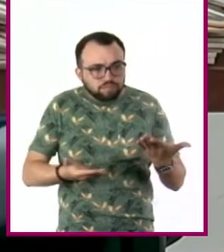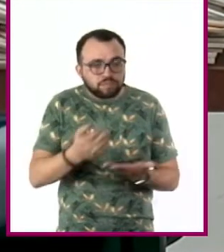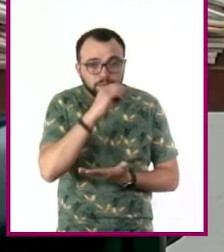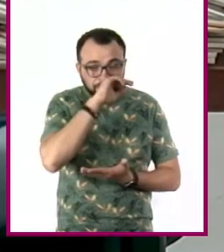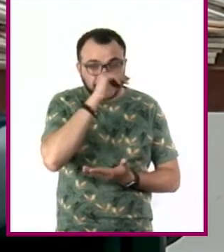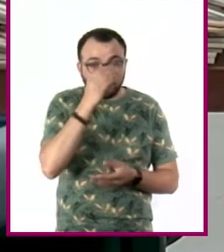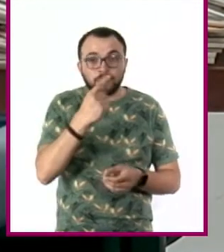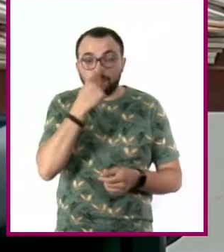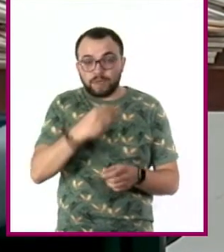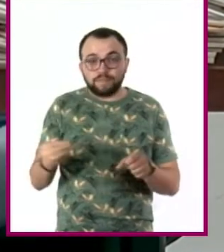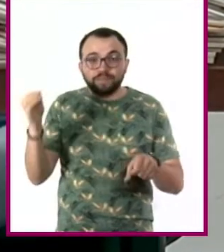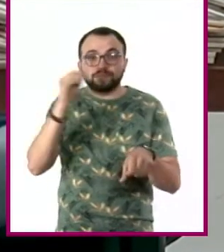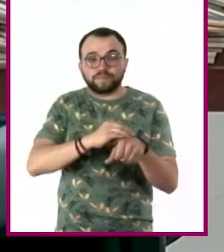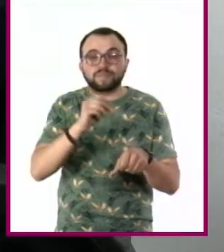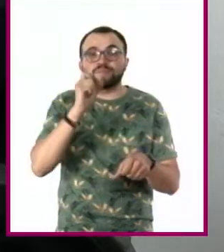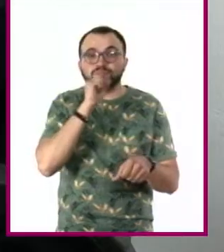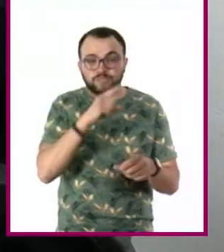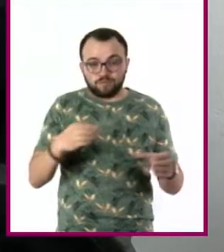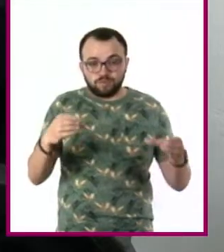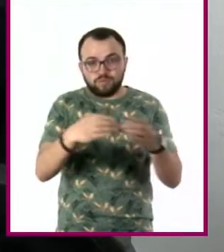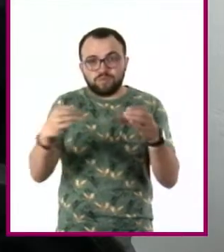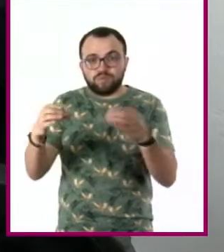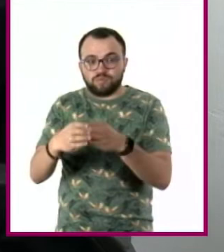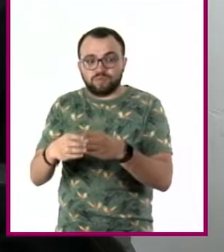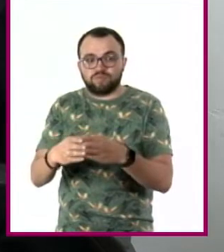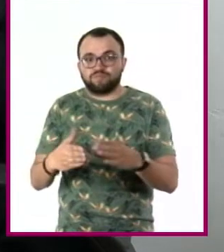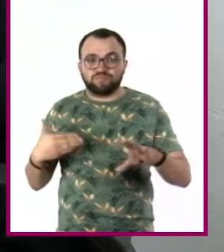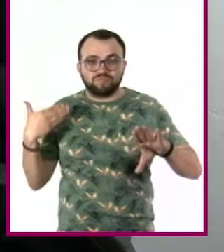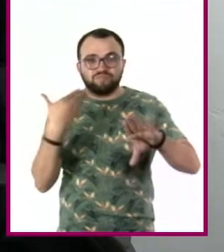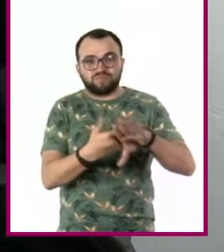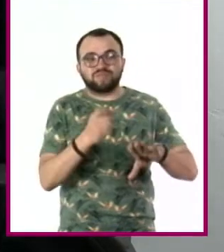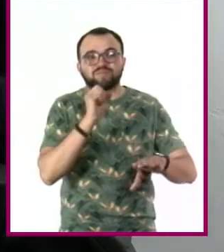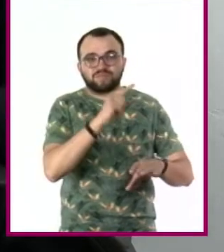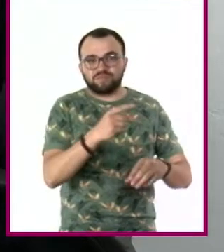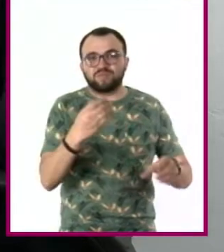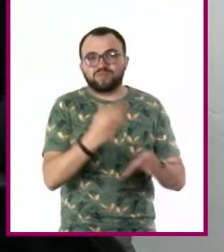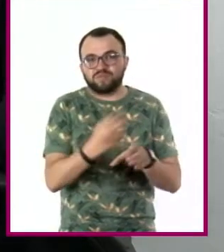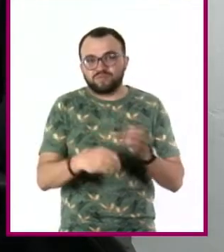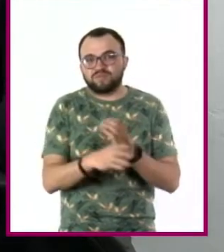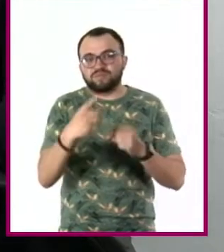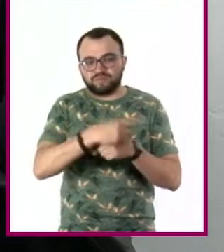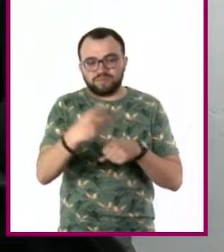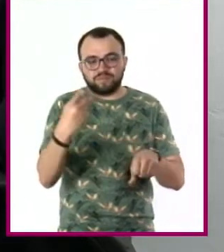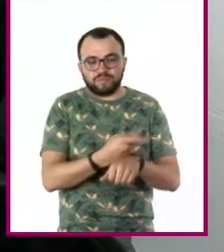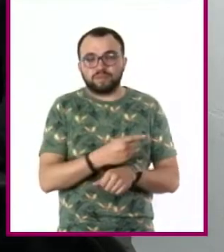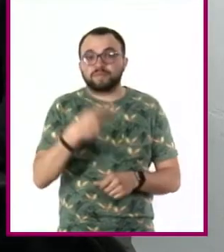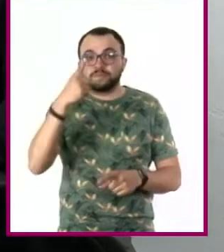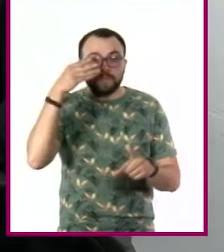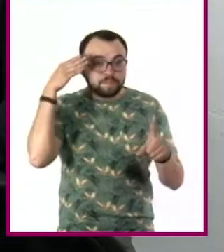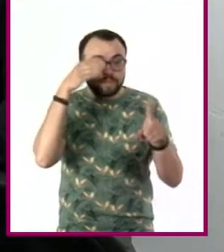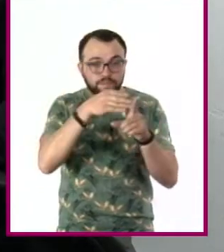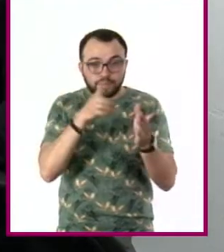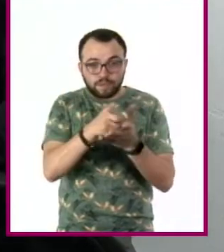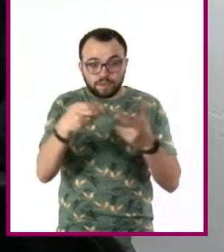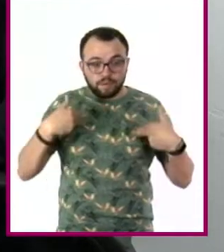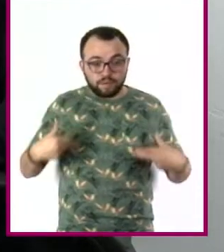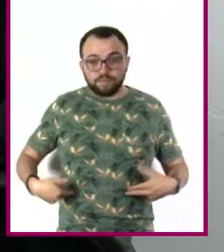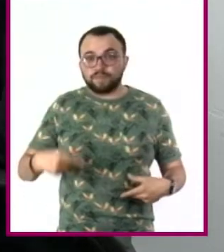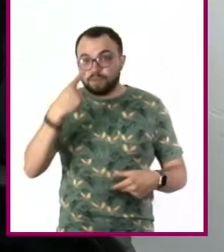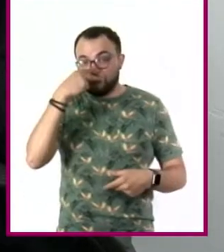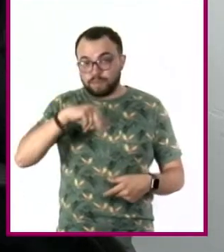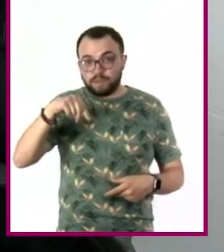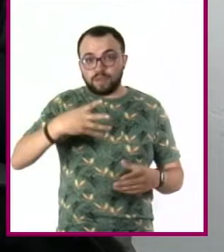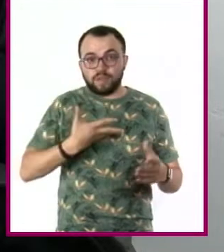y enfrentar los desafíos comunes. Por cierto, desde la perspectiva de derechos humanos, México tiene en su